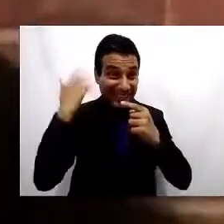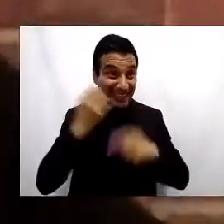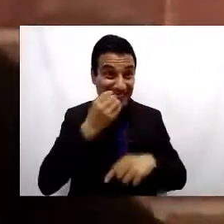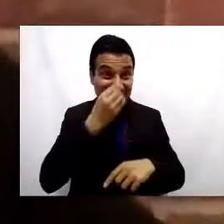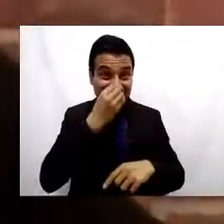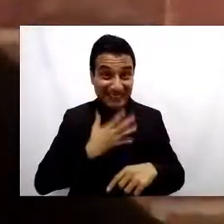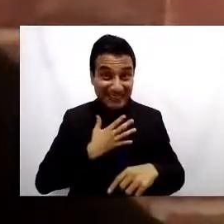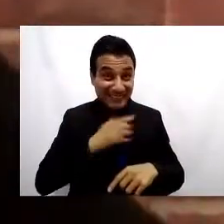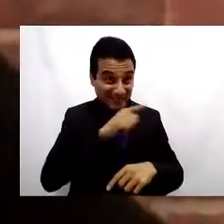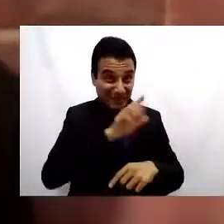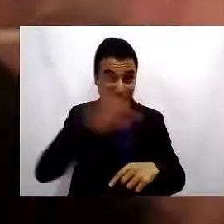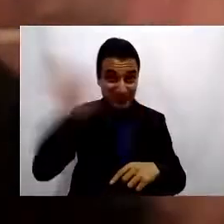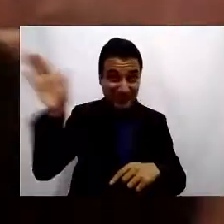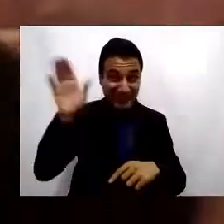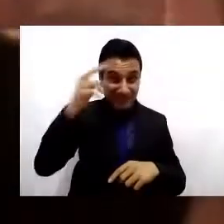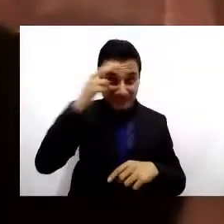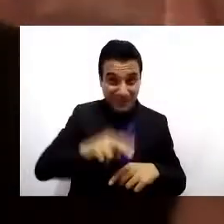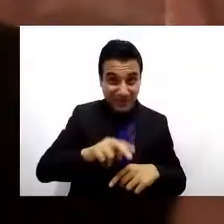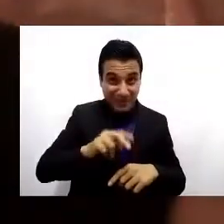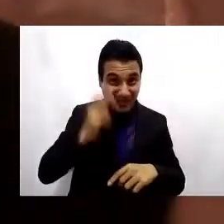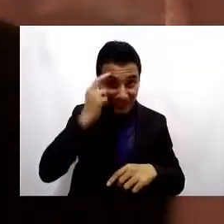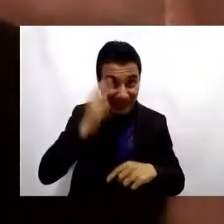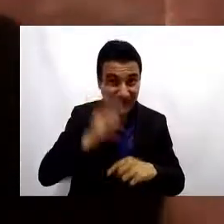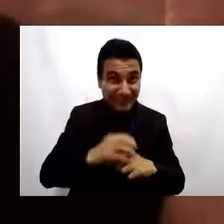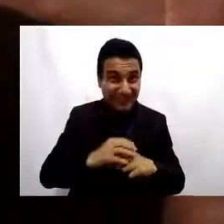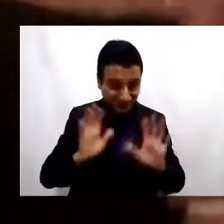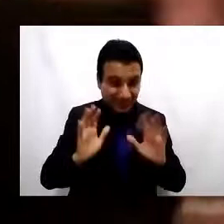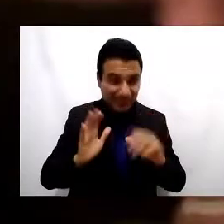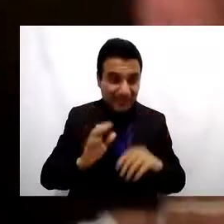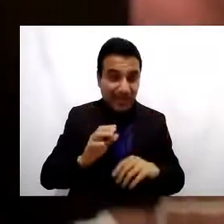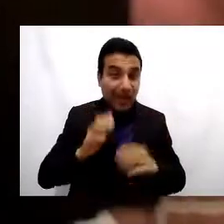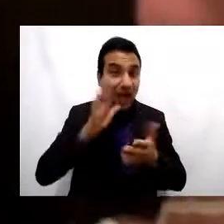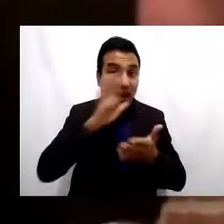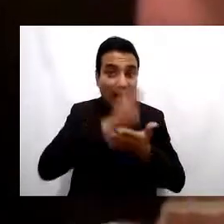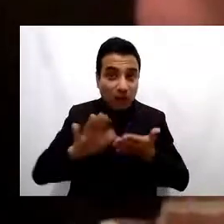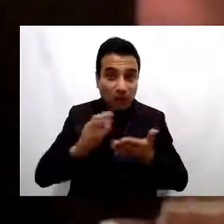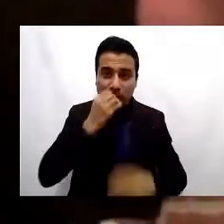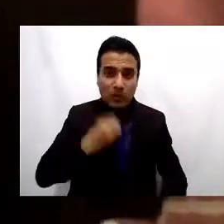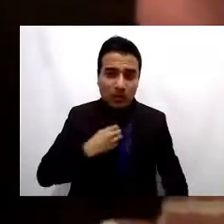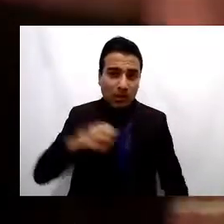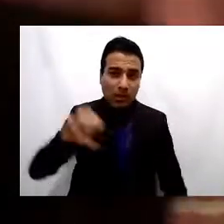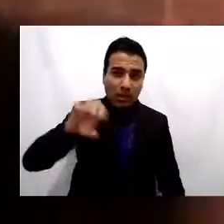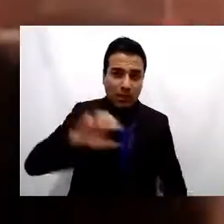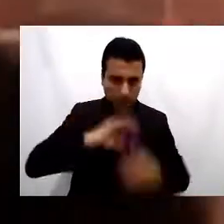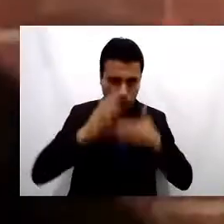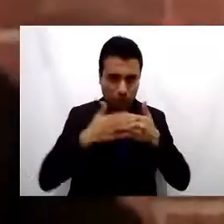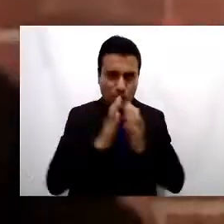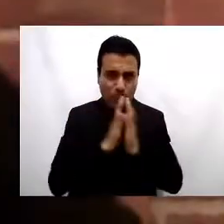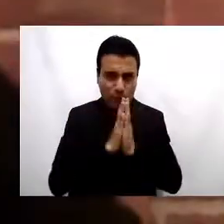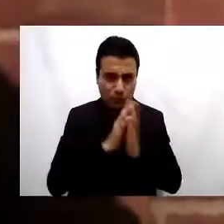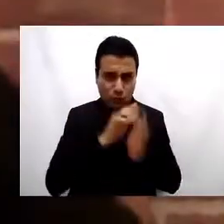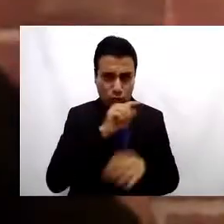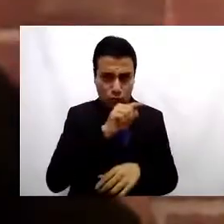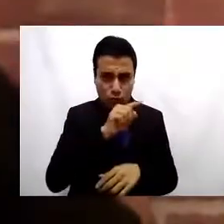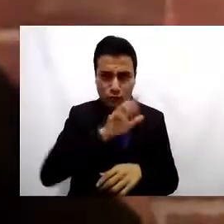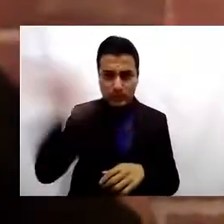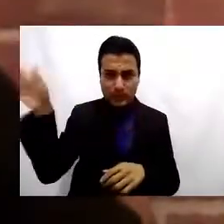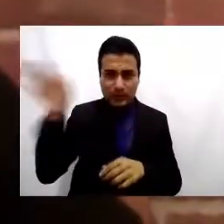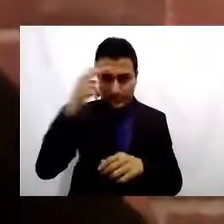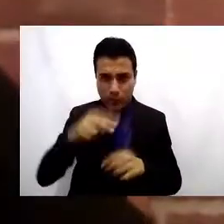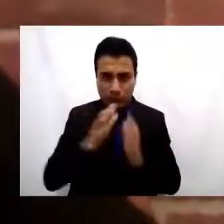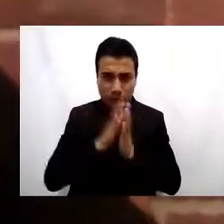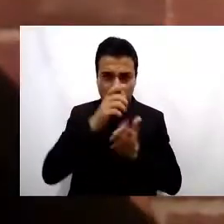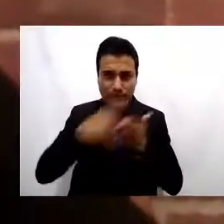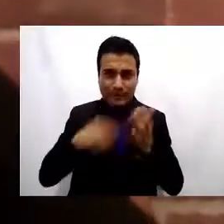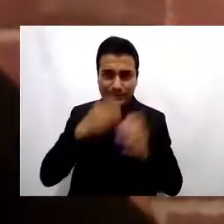a México se me terminó y lo vaporicé. Si vas de nuevo a México, comprame el... perfume,